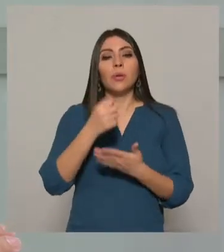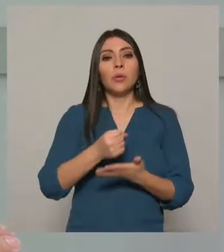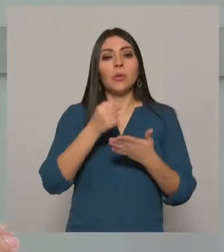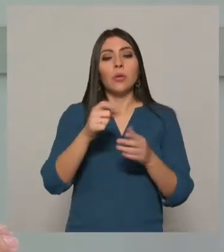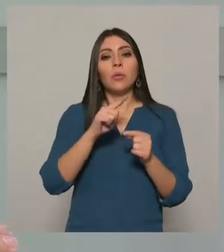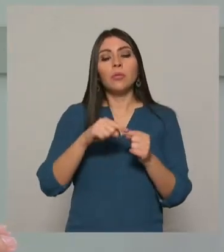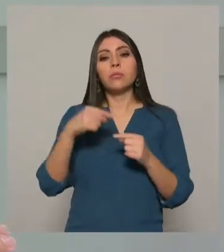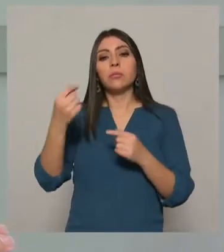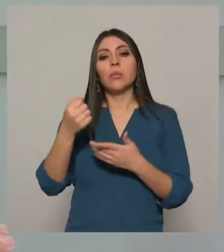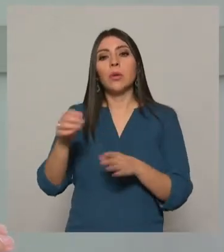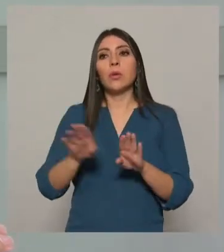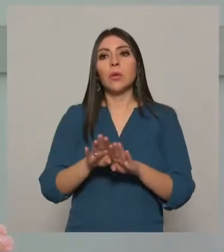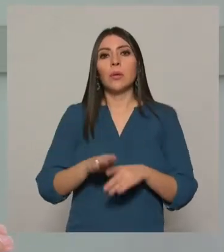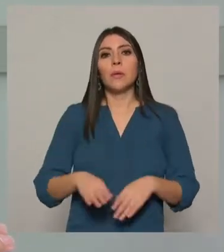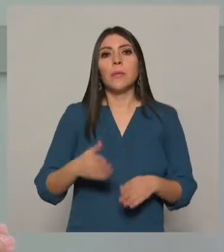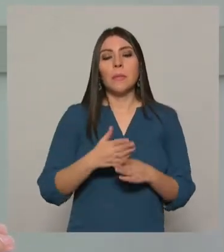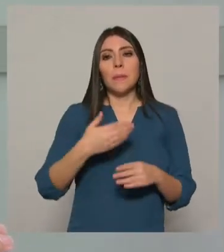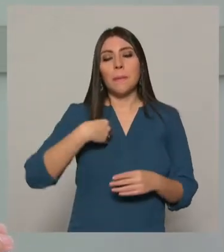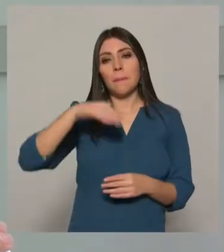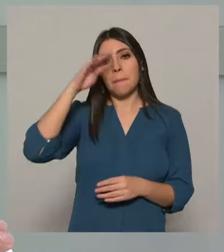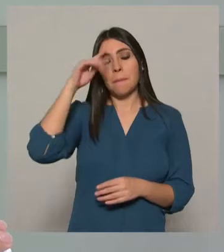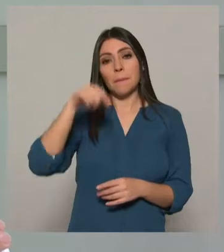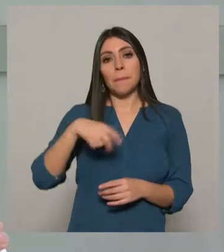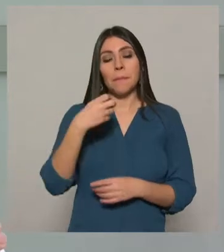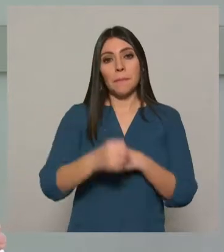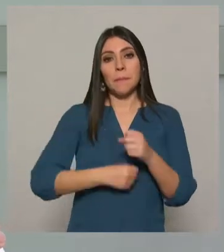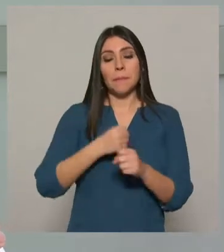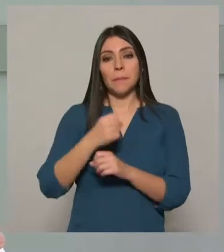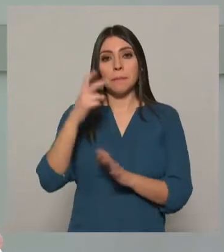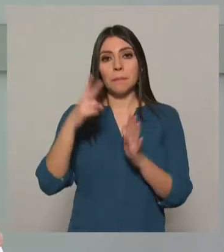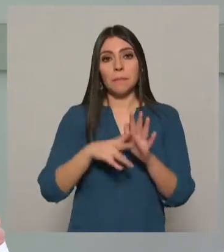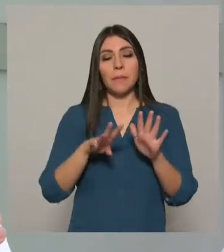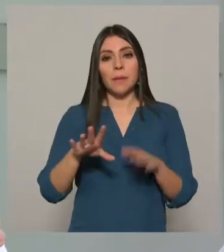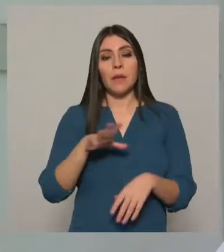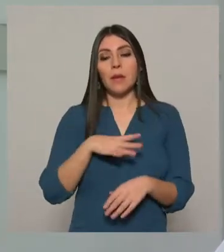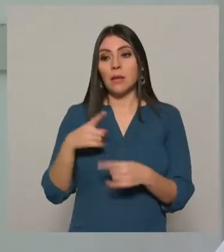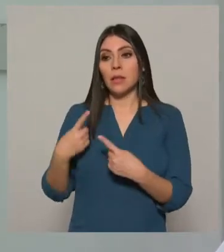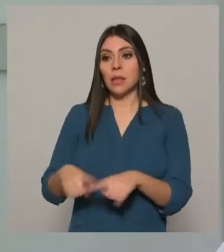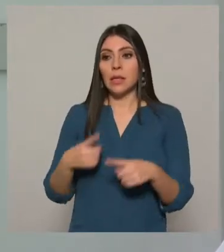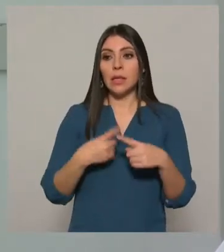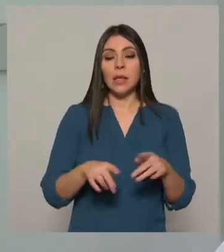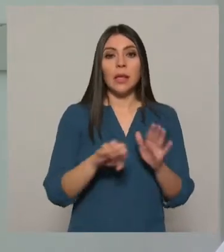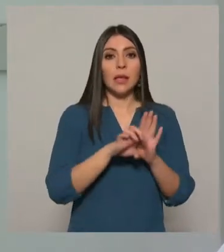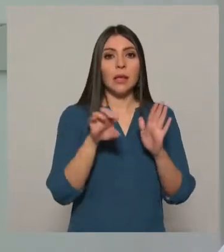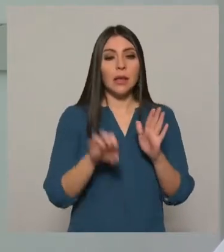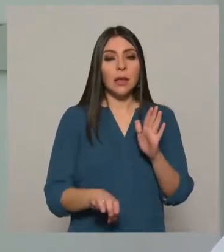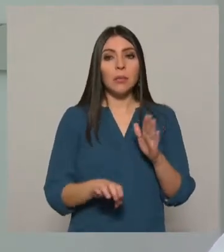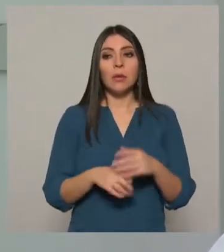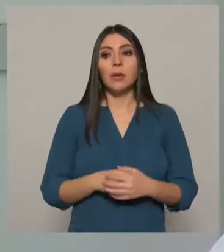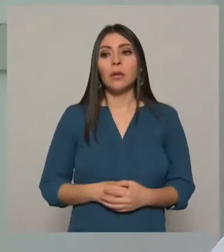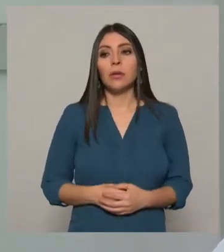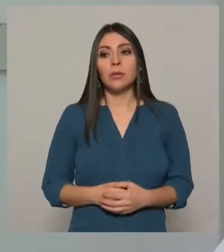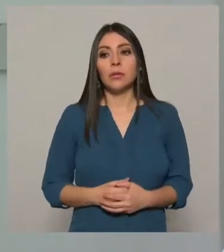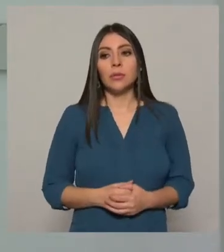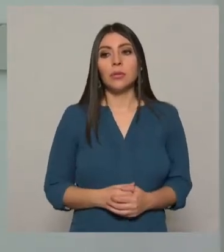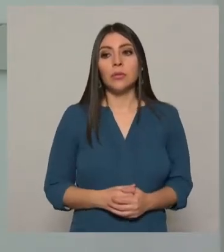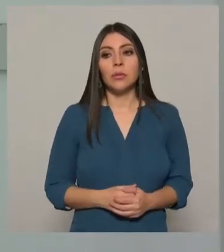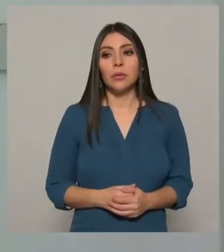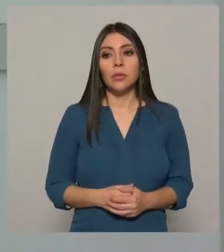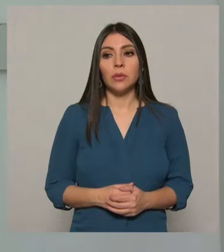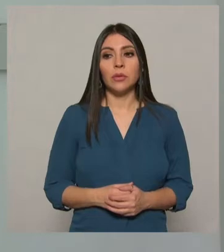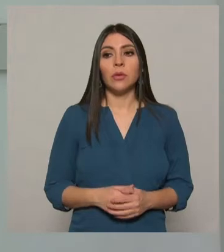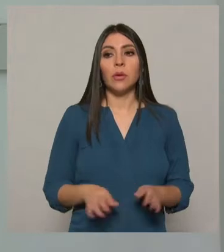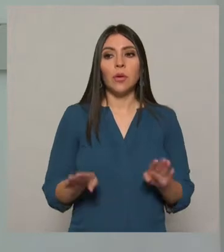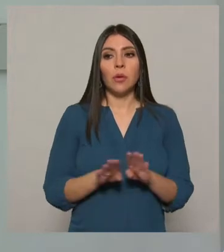podamos abordarlo. Durante este ejercicio 2019 tenemos múltiples ejemplos que tienen que ver con la manera en la que se ejerció